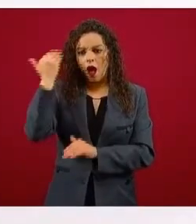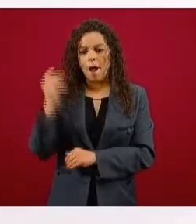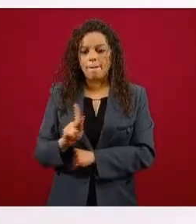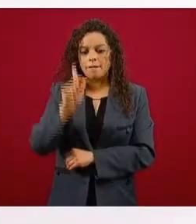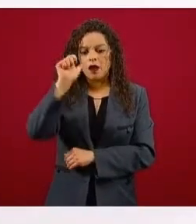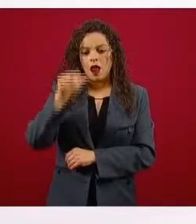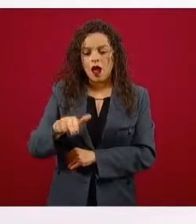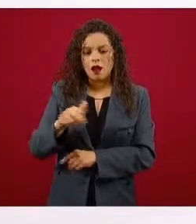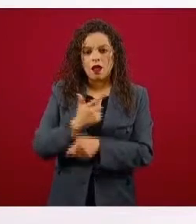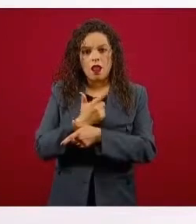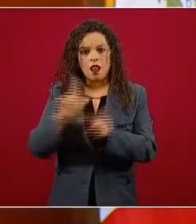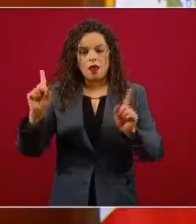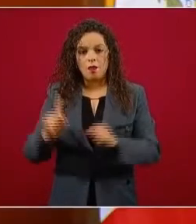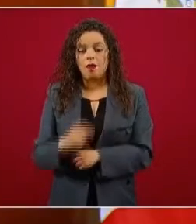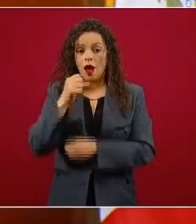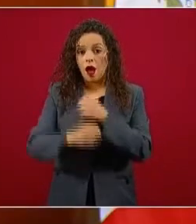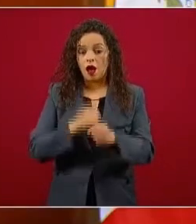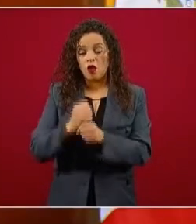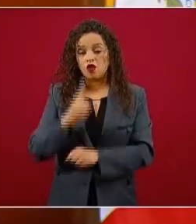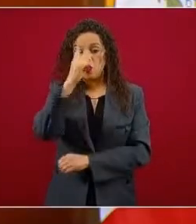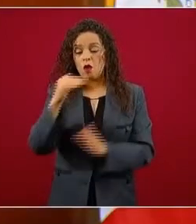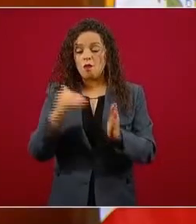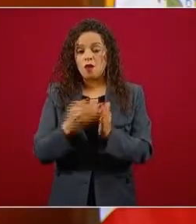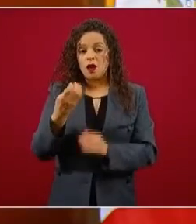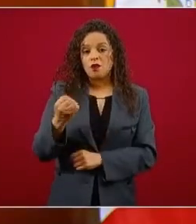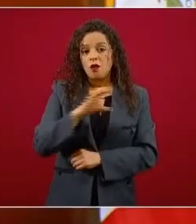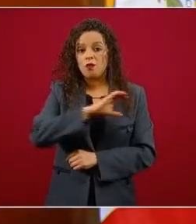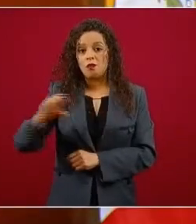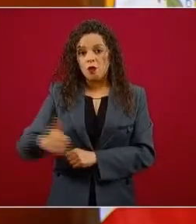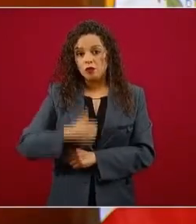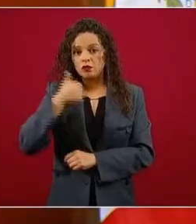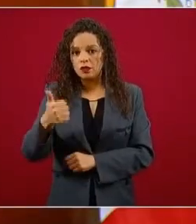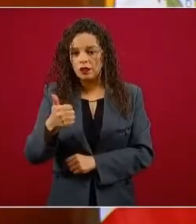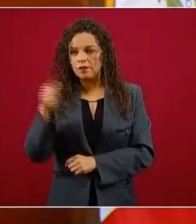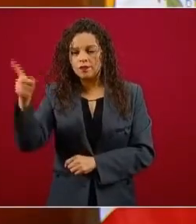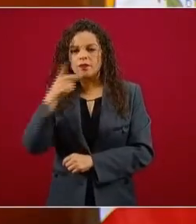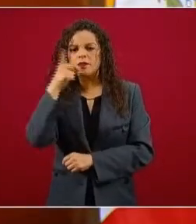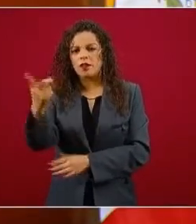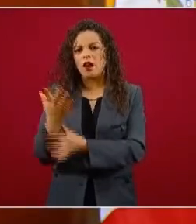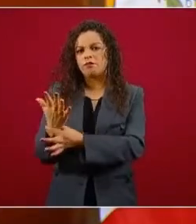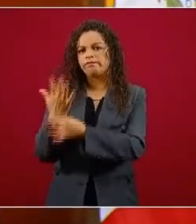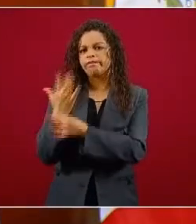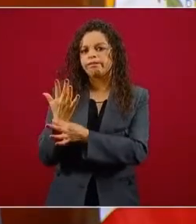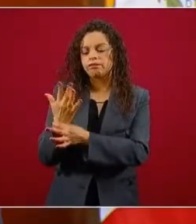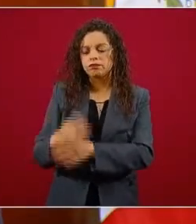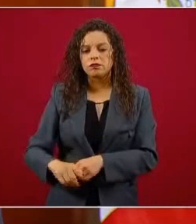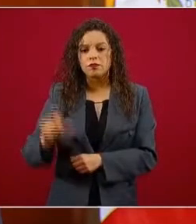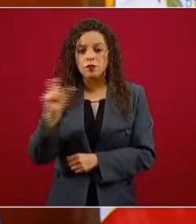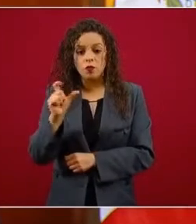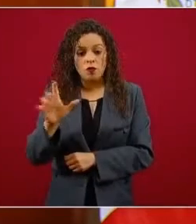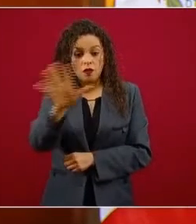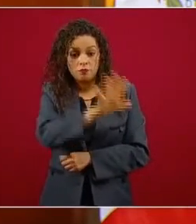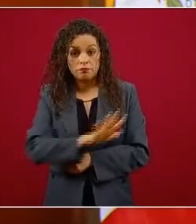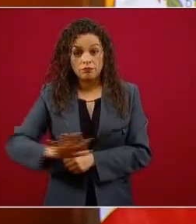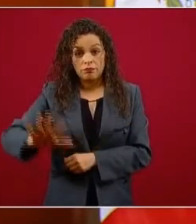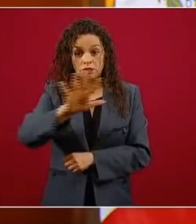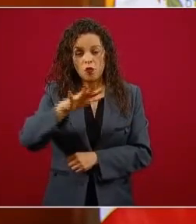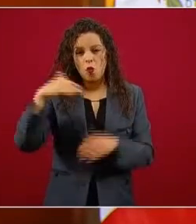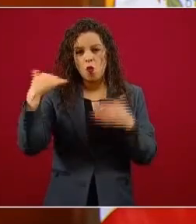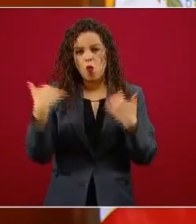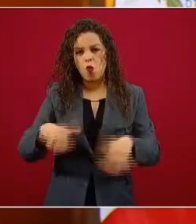de 1906. Decían: cuando el pueblo es demasiado